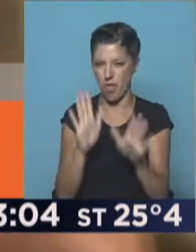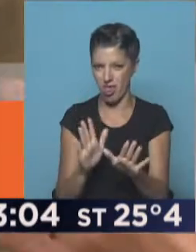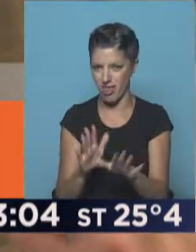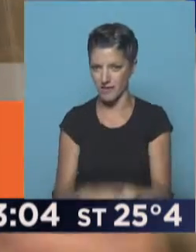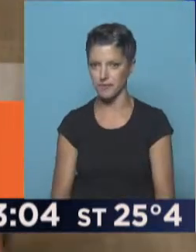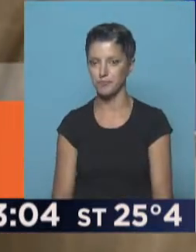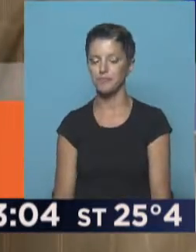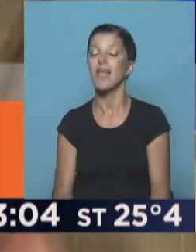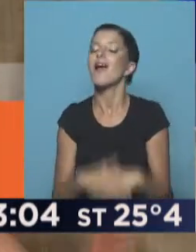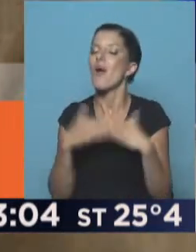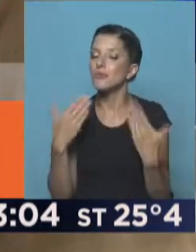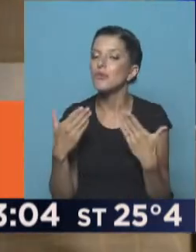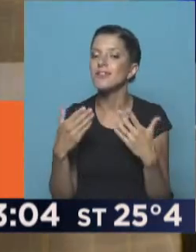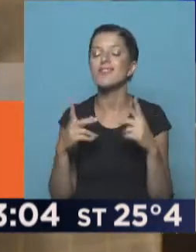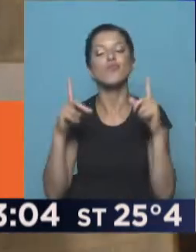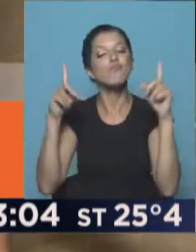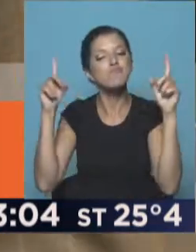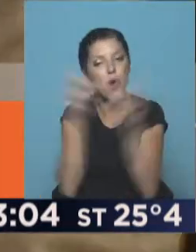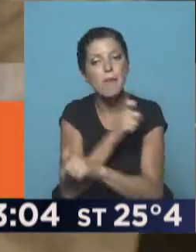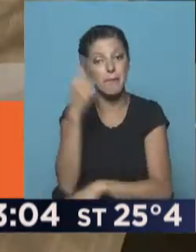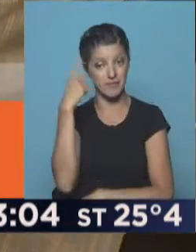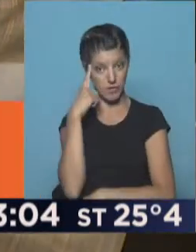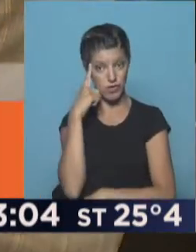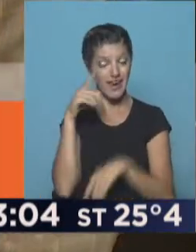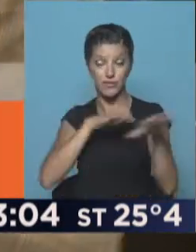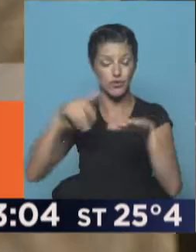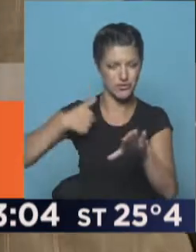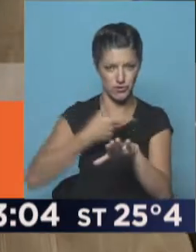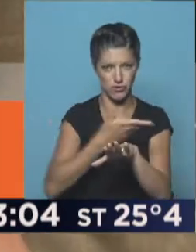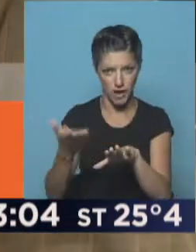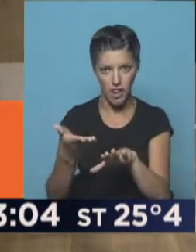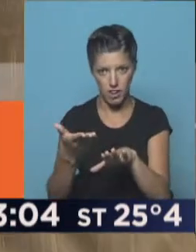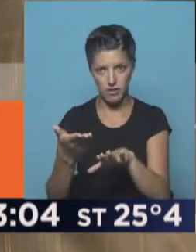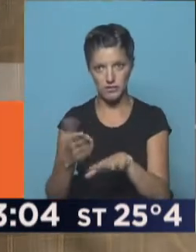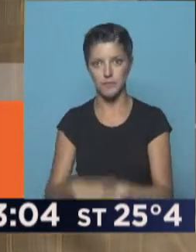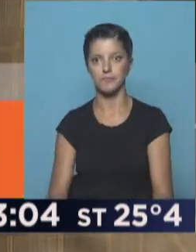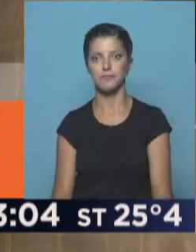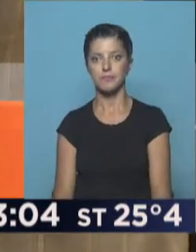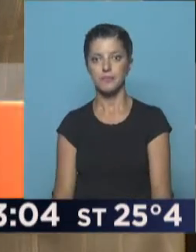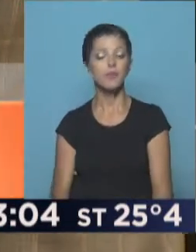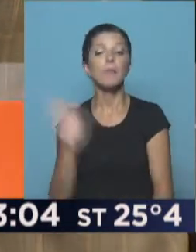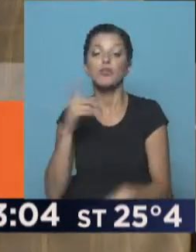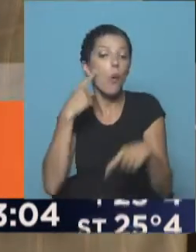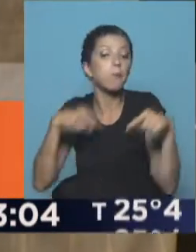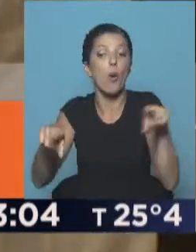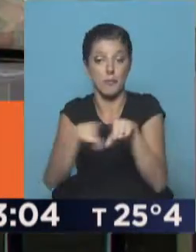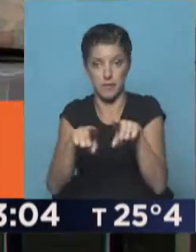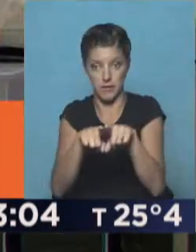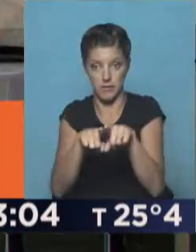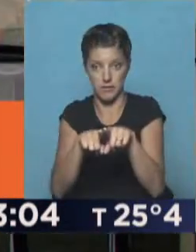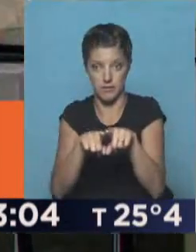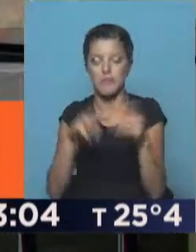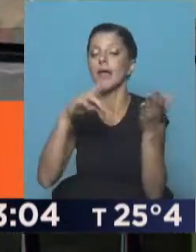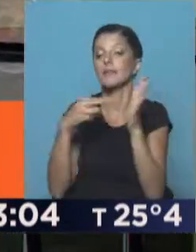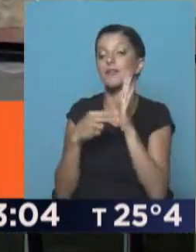Absolutamente. Entonces creo que tenemos un problema desde el punto de vista del contrato social, eso que nos amalgama como sociedad para vivir juntos, que requiere que aquellos que